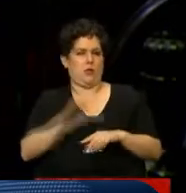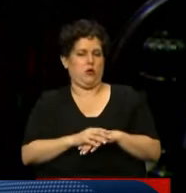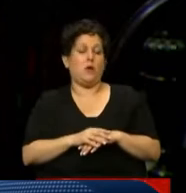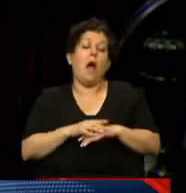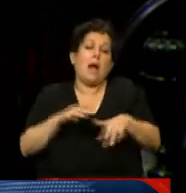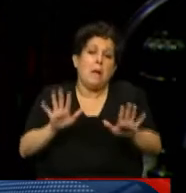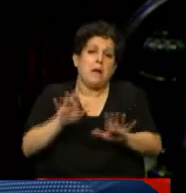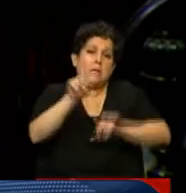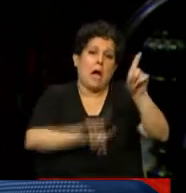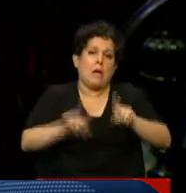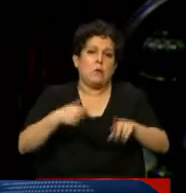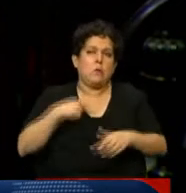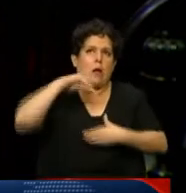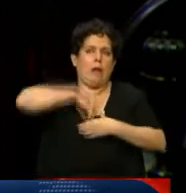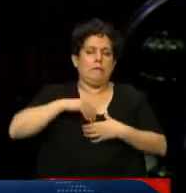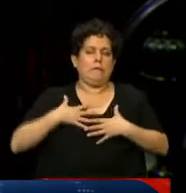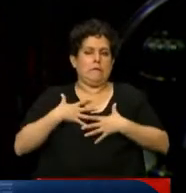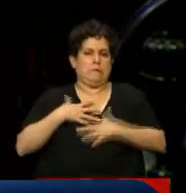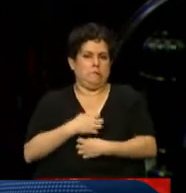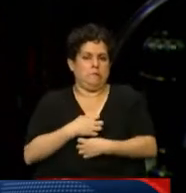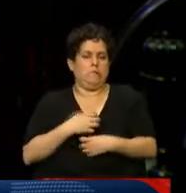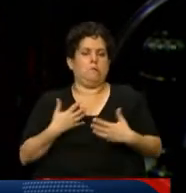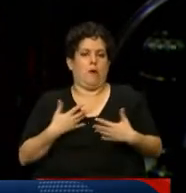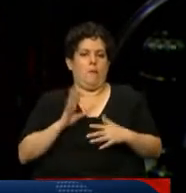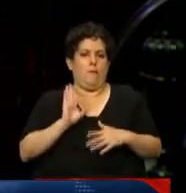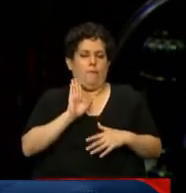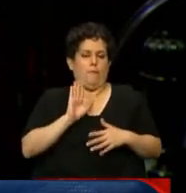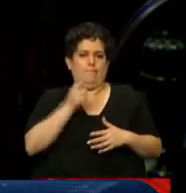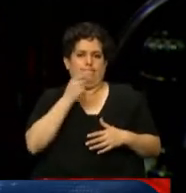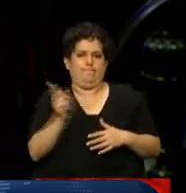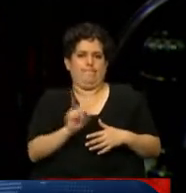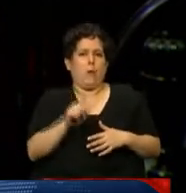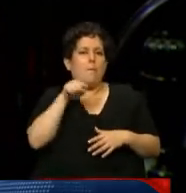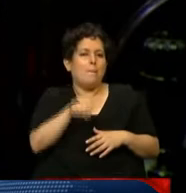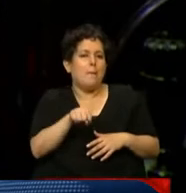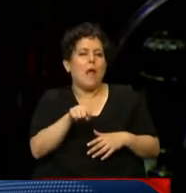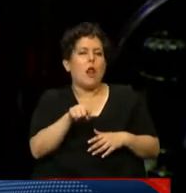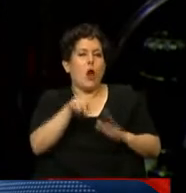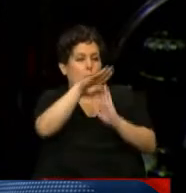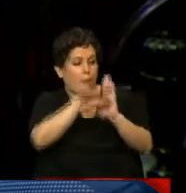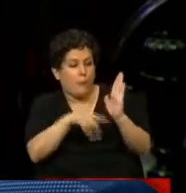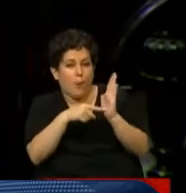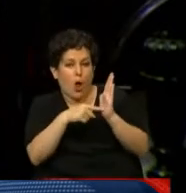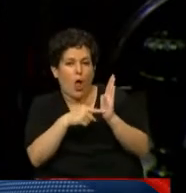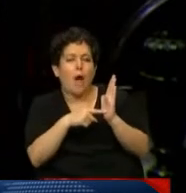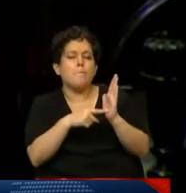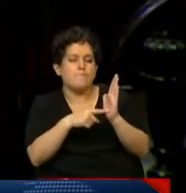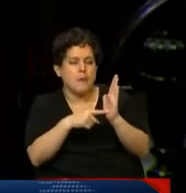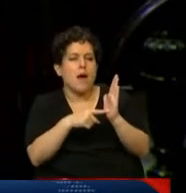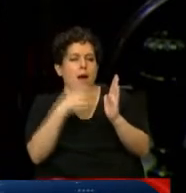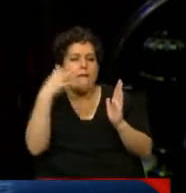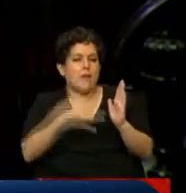duela, pero este programa no es simplemente una cuestión cuantitativa, sino que abarca lo que